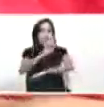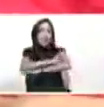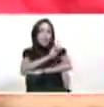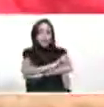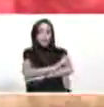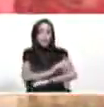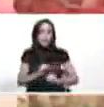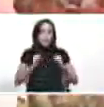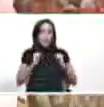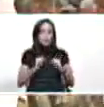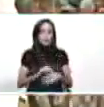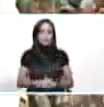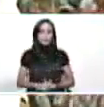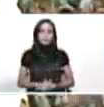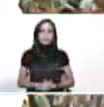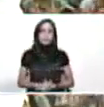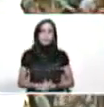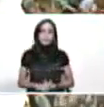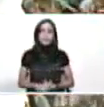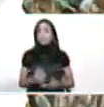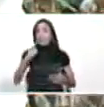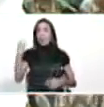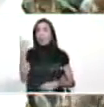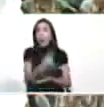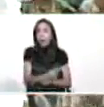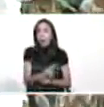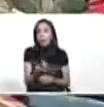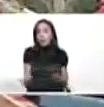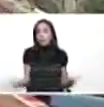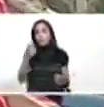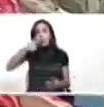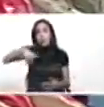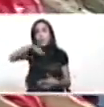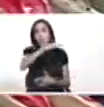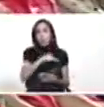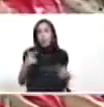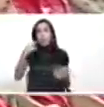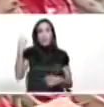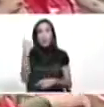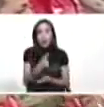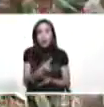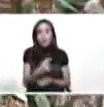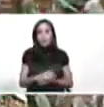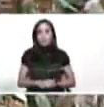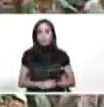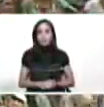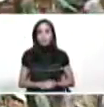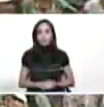¡Es una orden al pueblo!